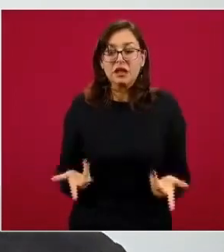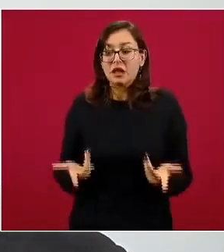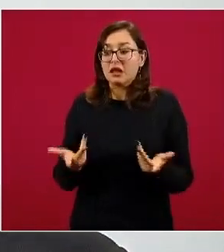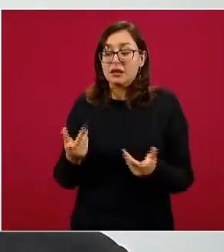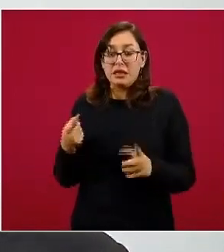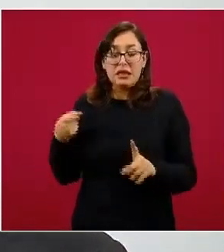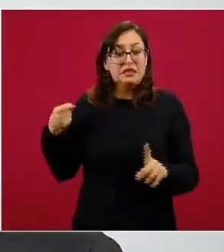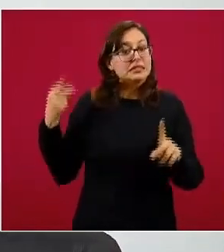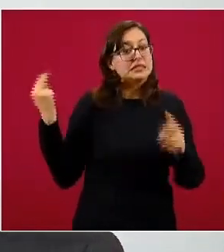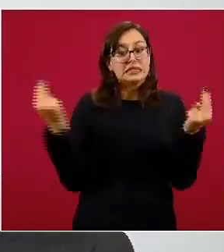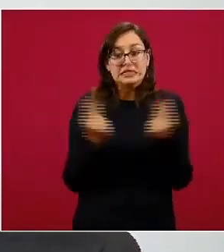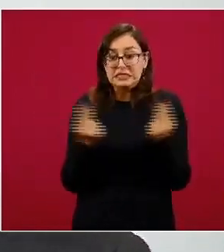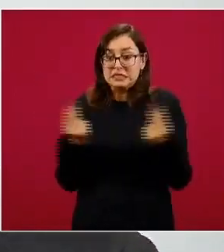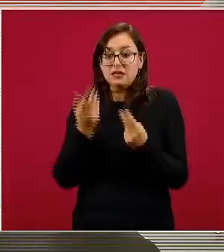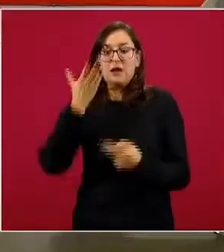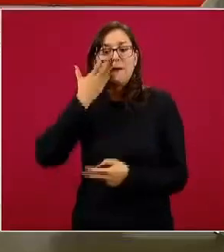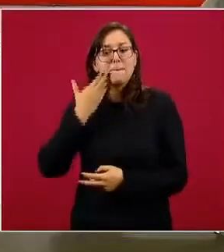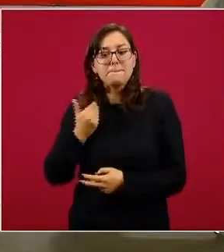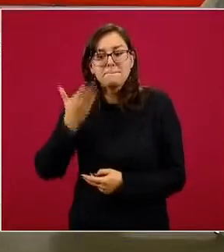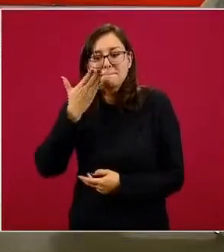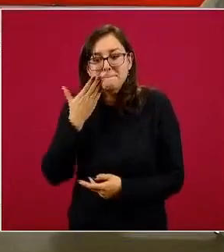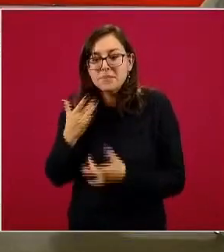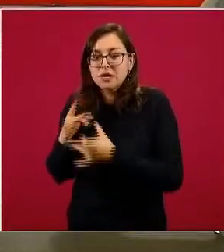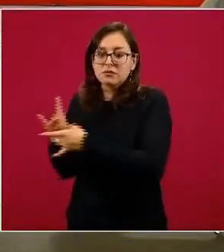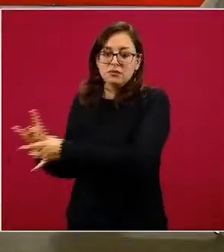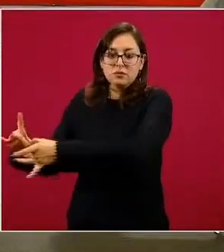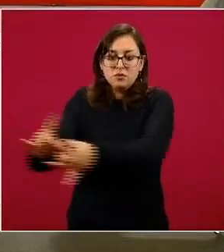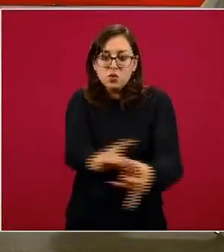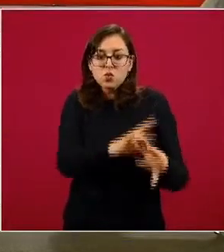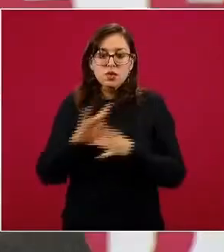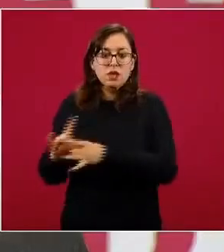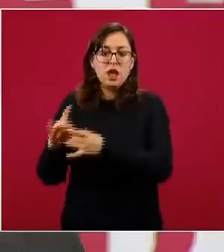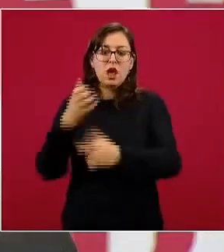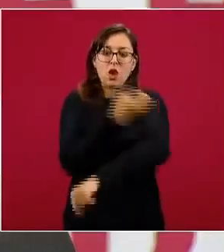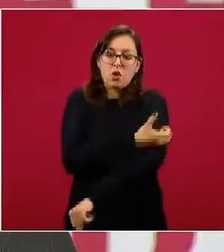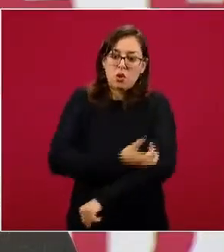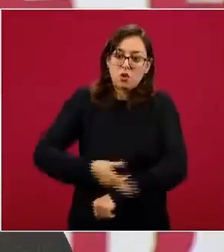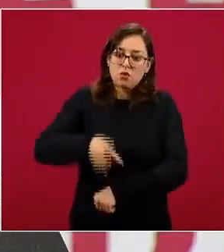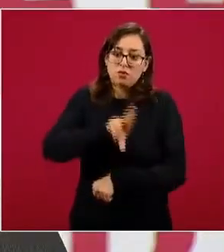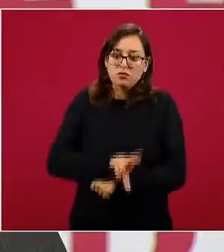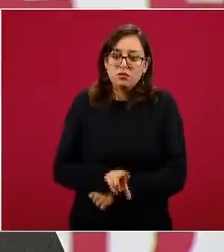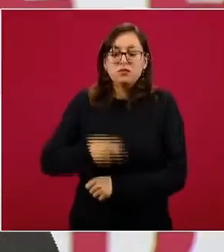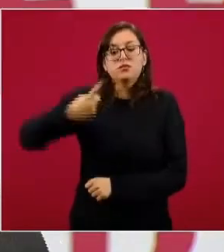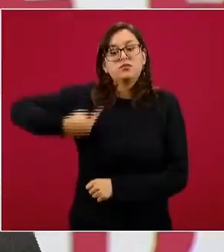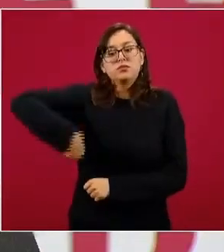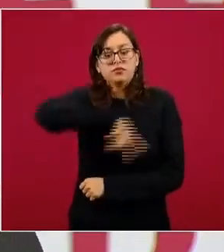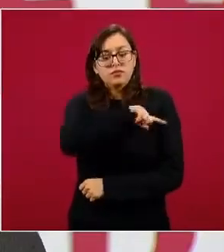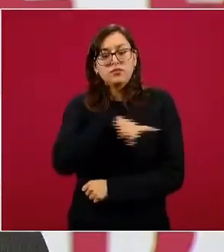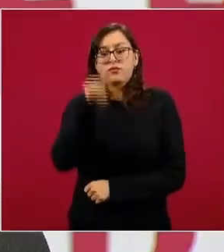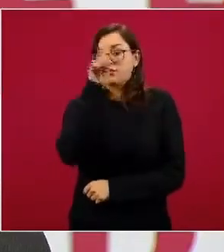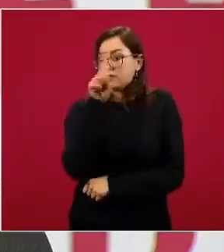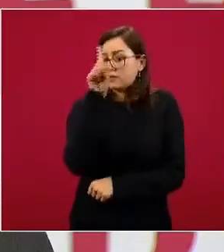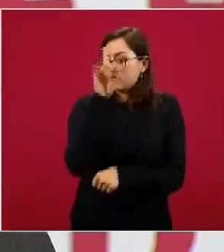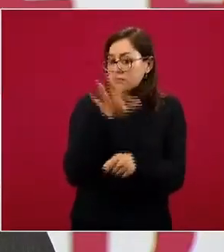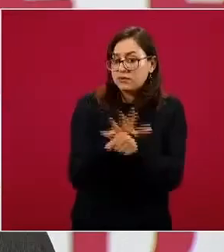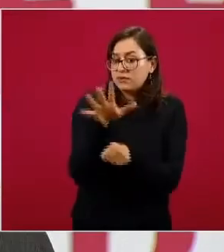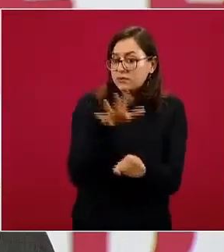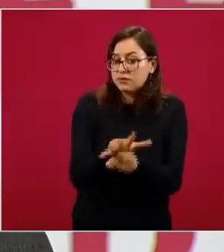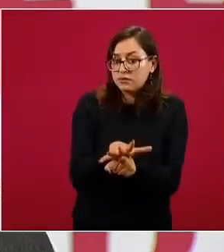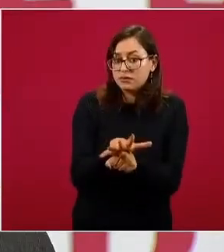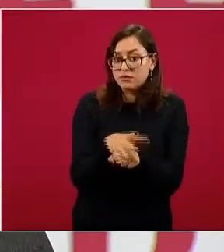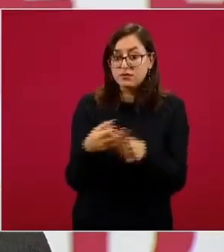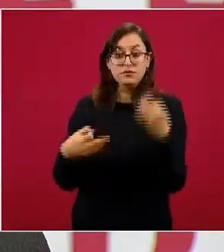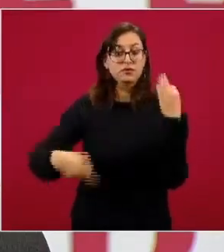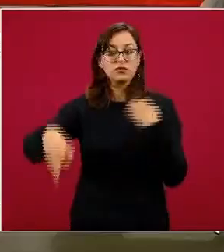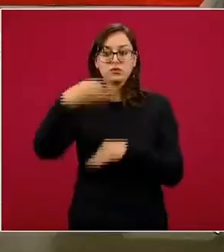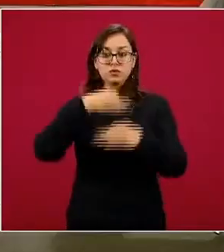la cordialidad y la coordinación. Entonces, ¿qué recomendamos para todas las